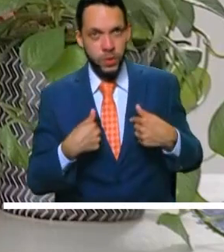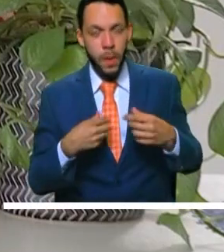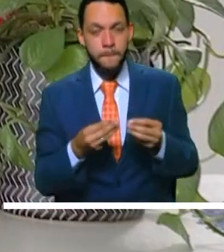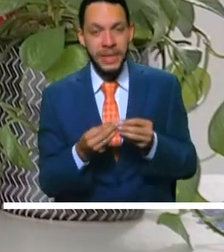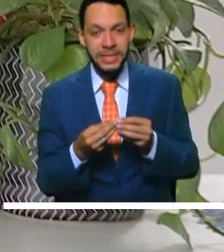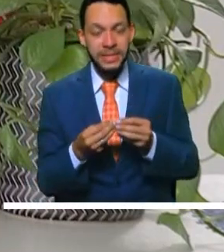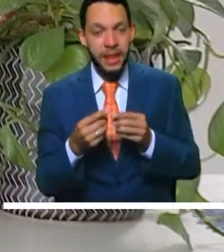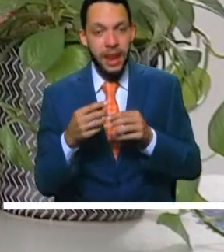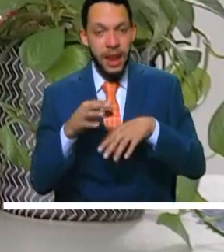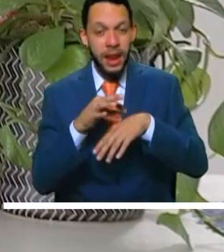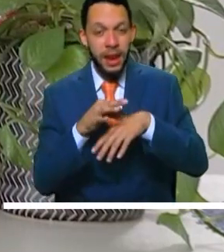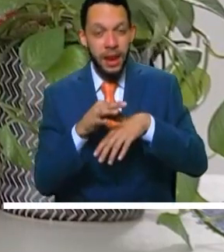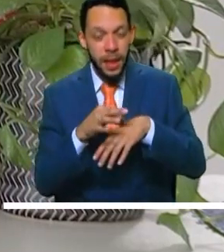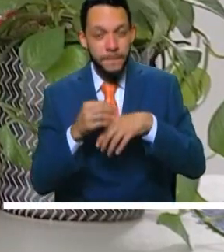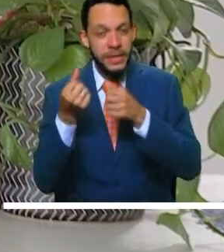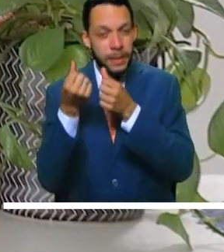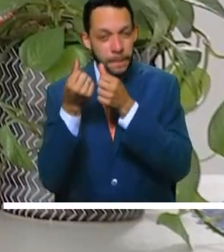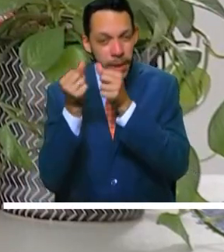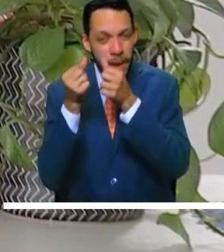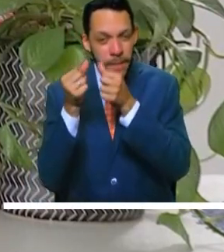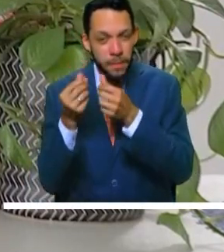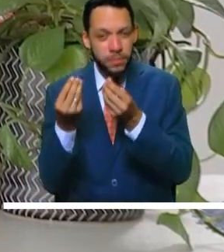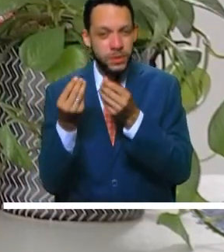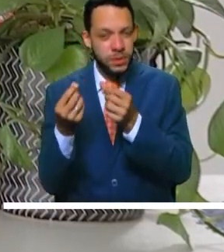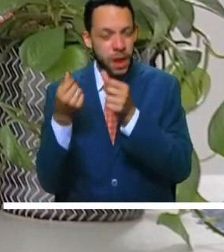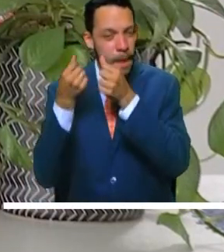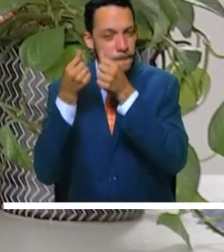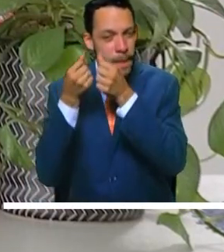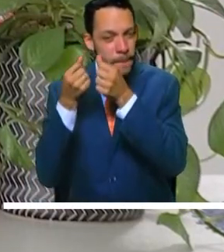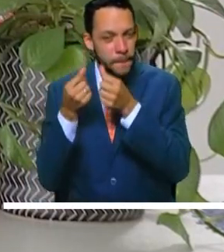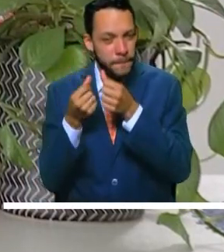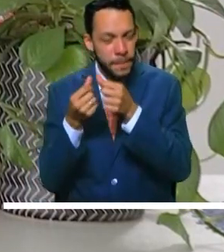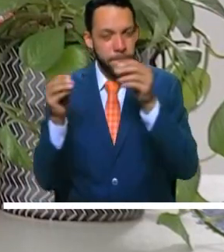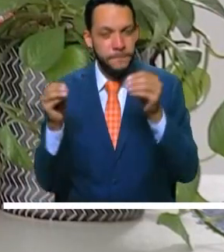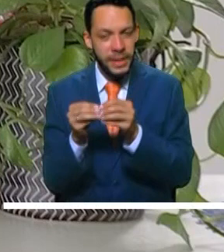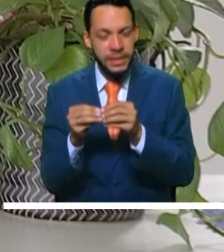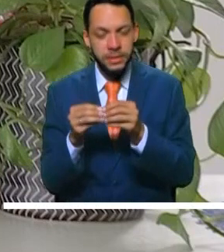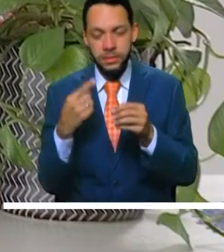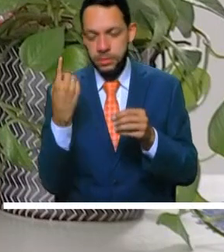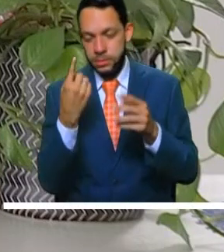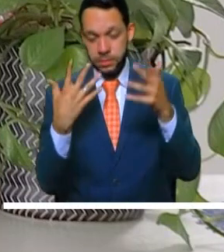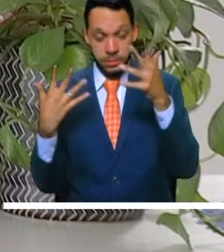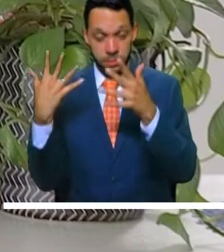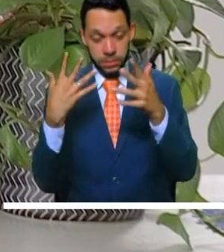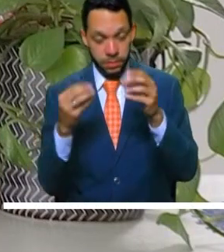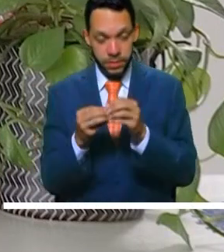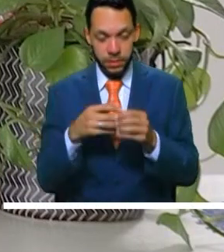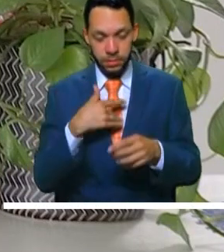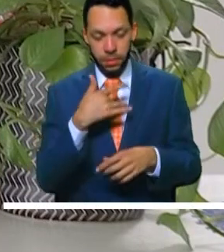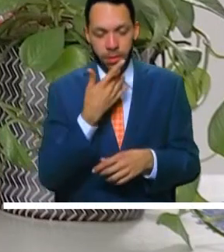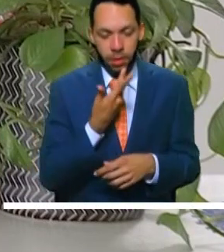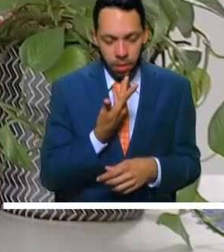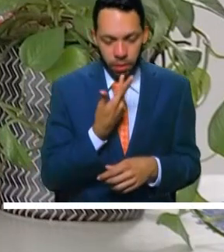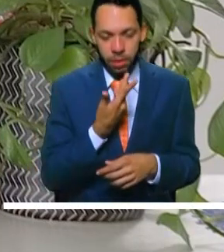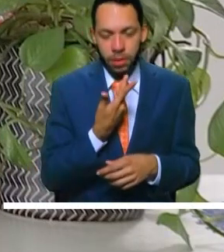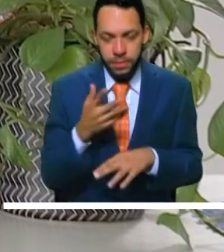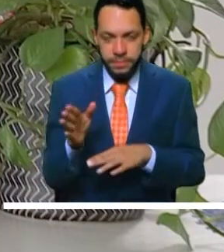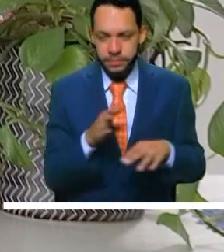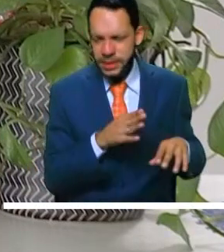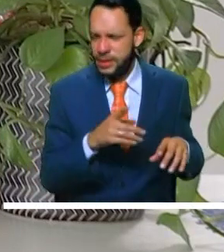en la cara, me da muchos mareos, a veces náusea. ¿Y la